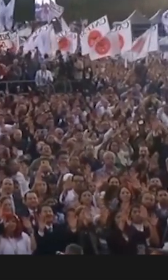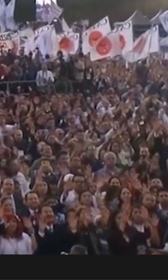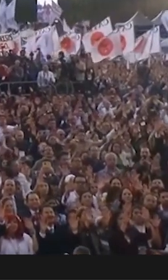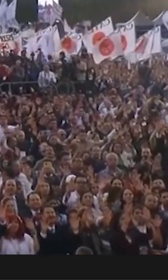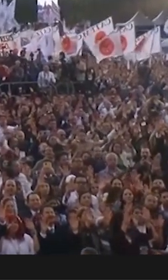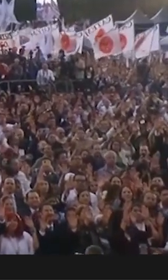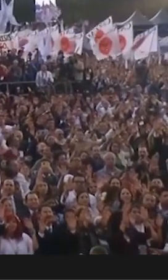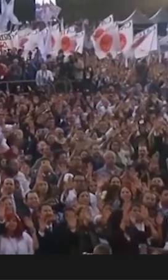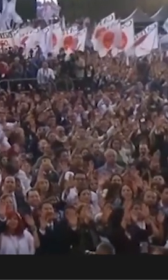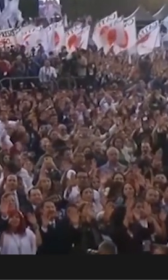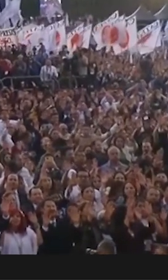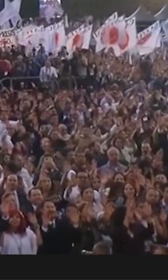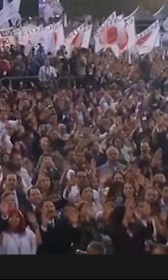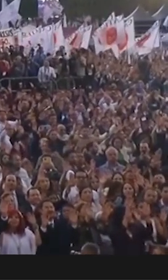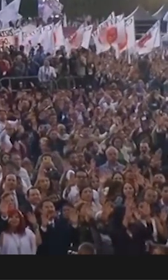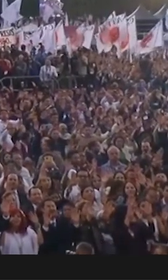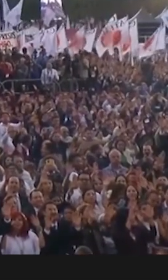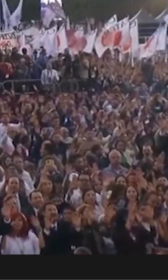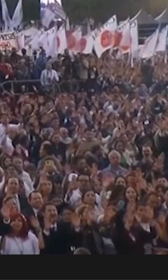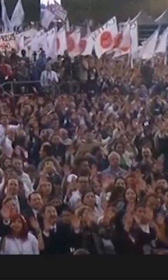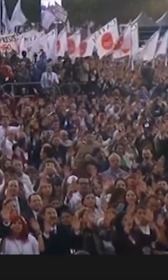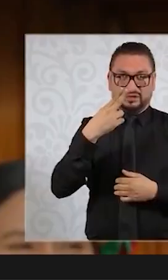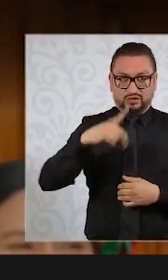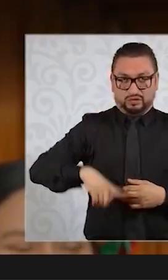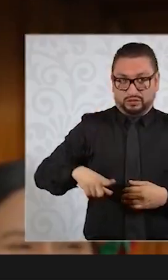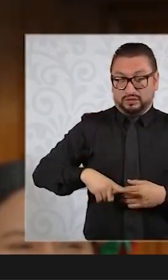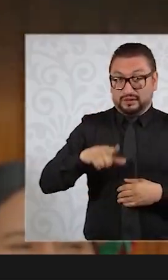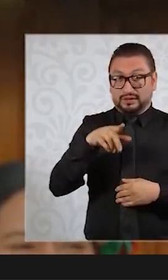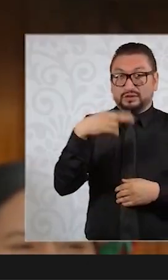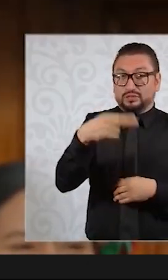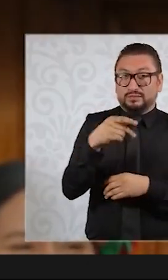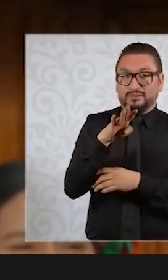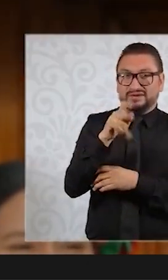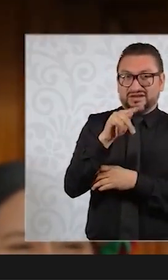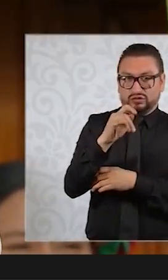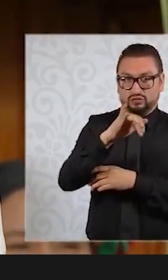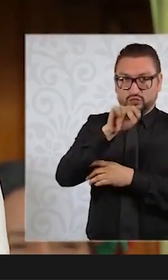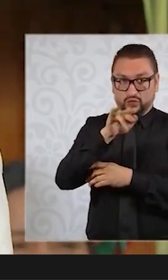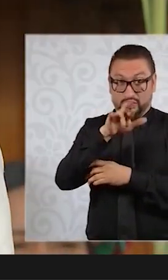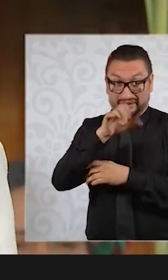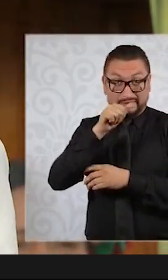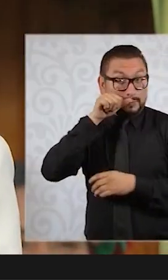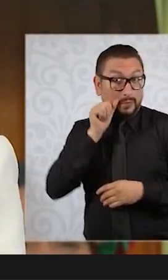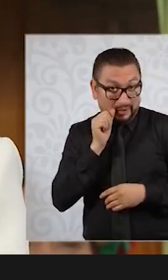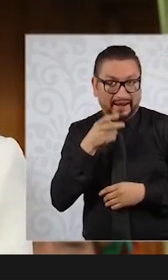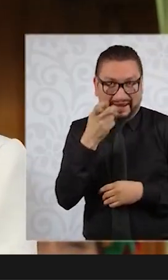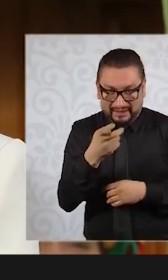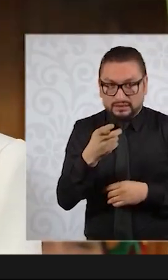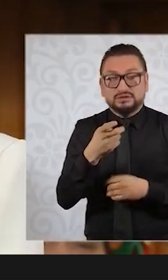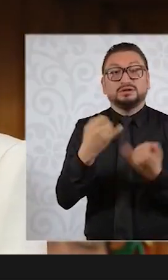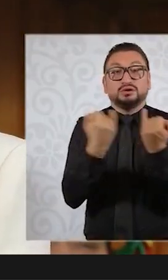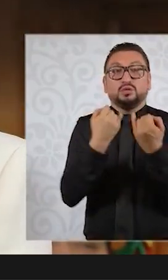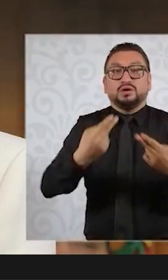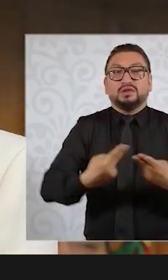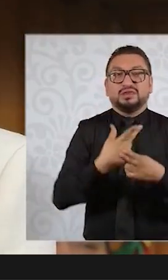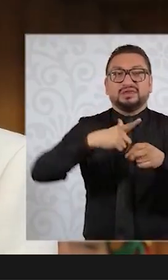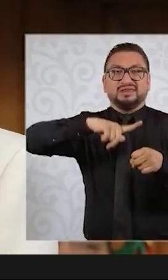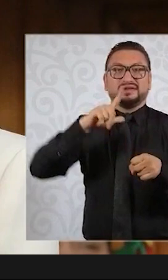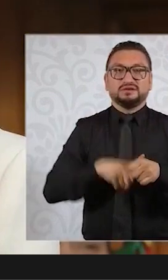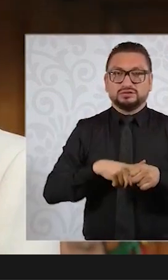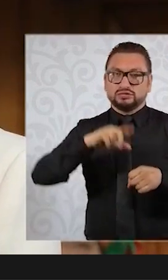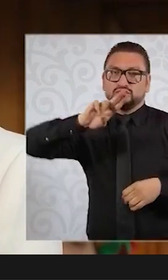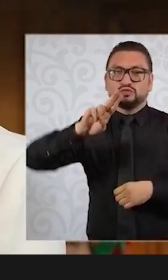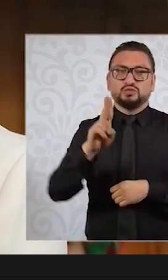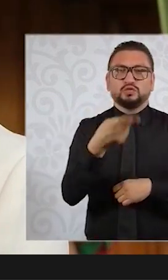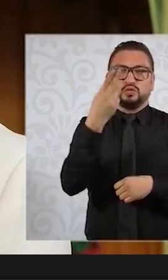puedan sustituir en el cargo a funcionarios de elección popular. Como todos nosotros sabemos, es el hermano, el